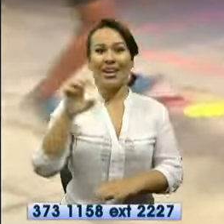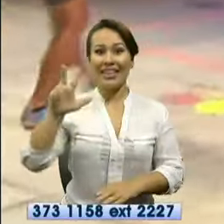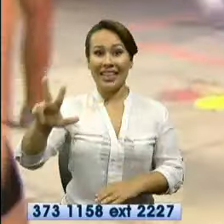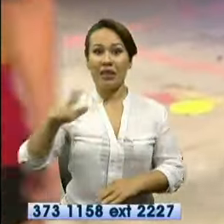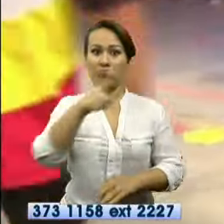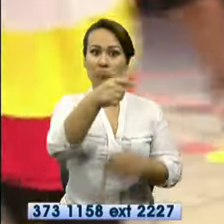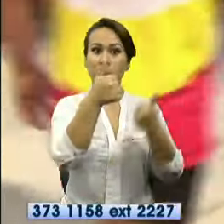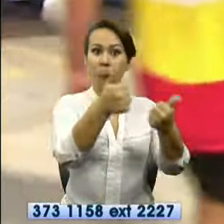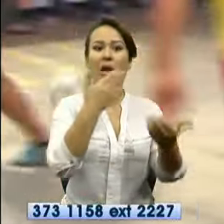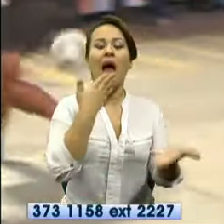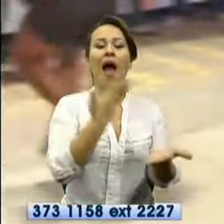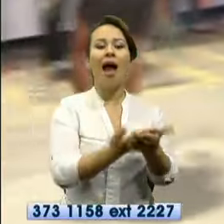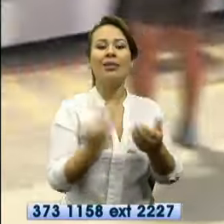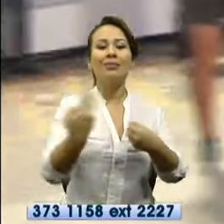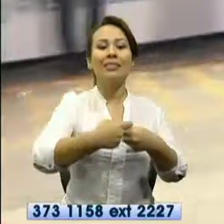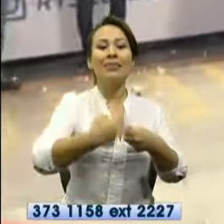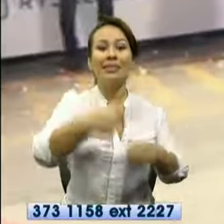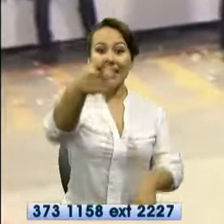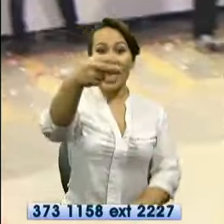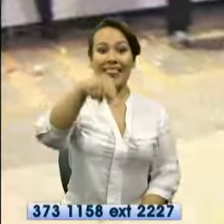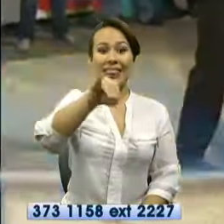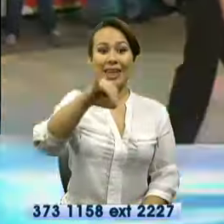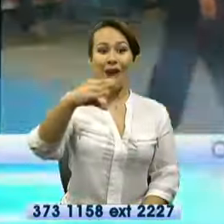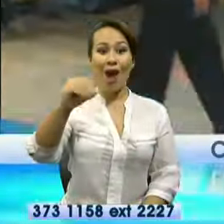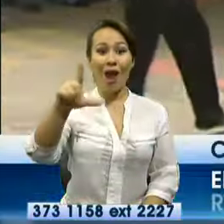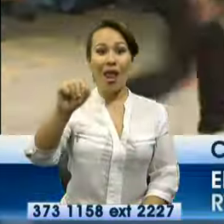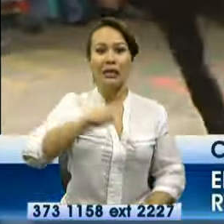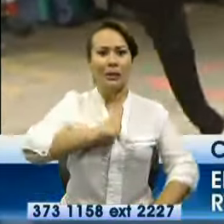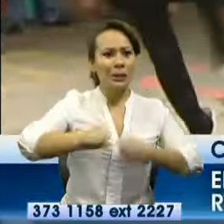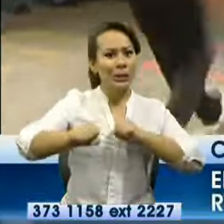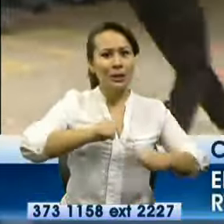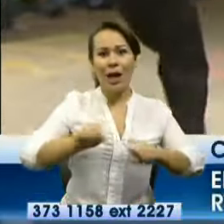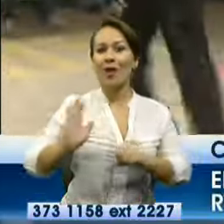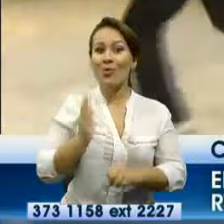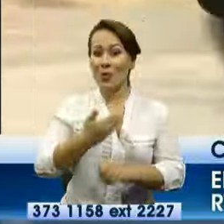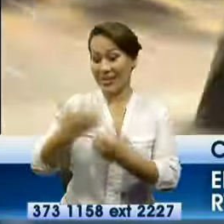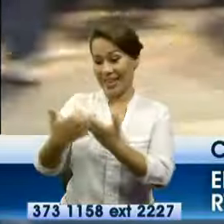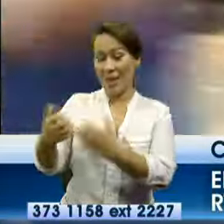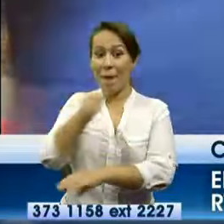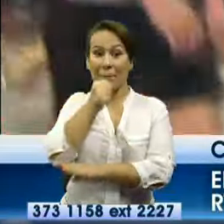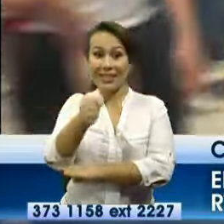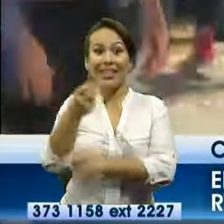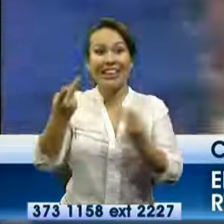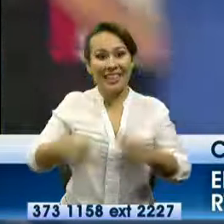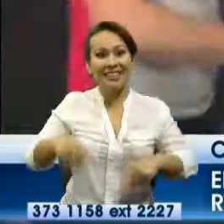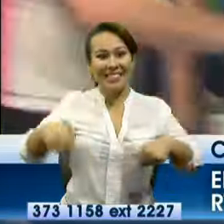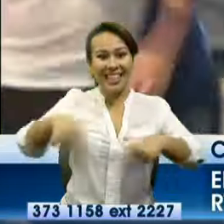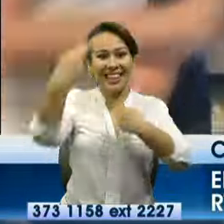excelente participación de Nicolás Asensio y el gran esfuerzo de nuestros jugadores. ¡Ah!